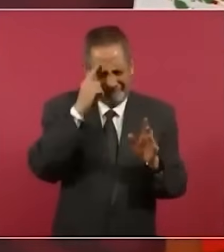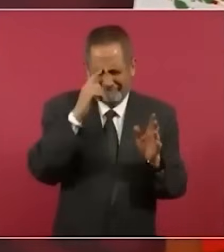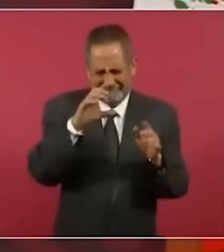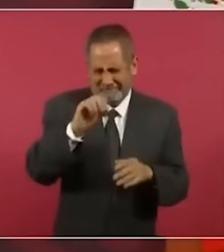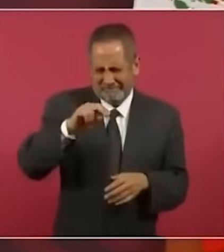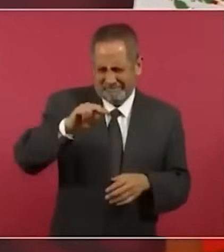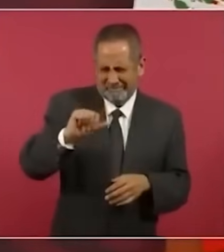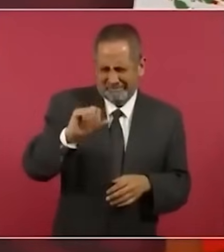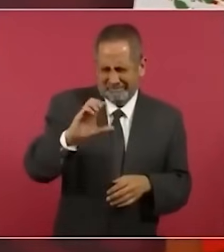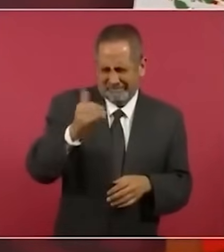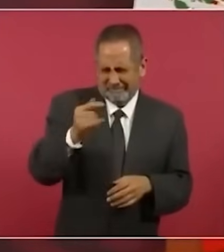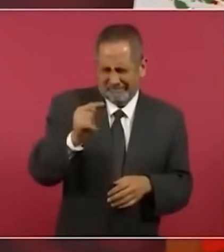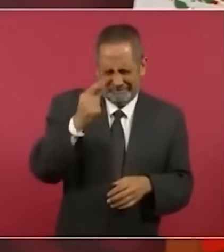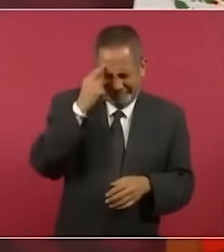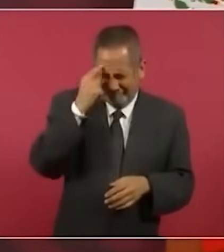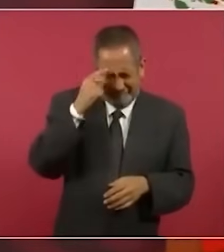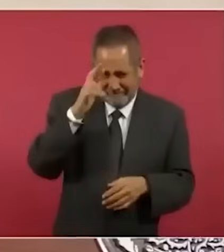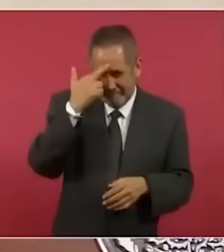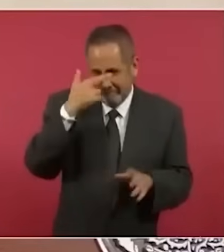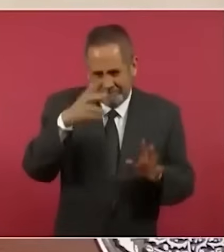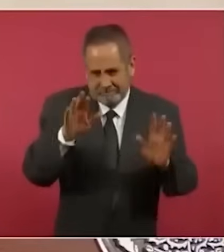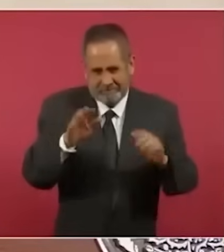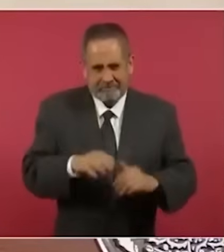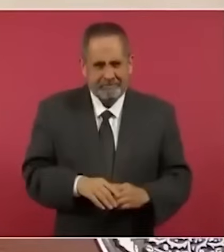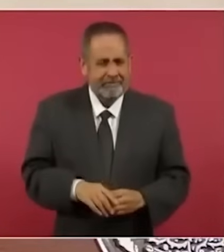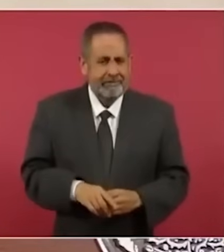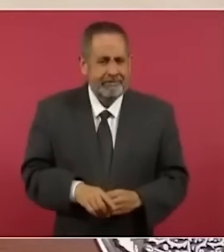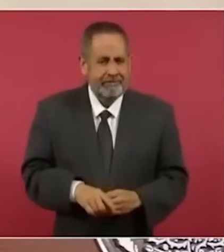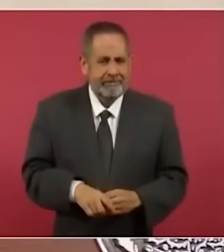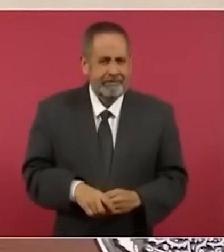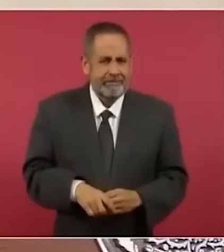CONACYT. O